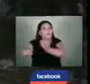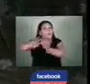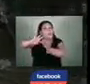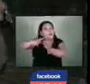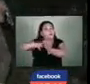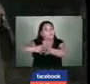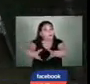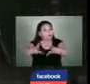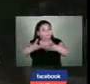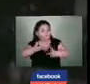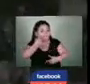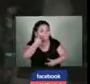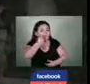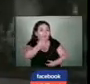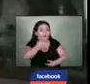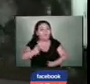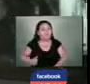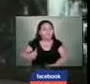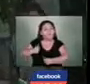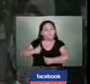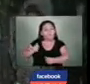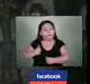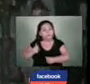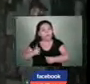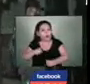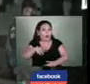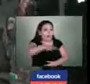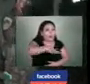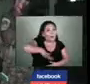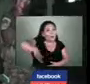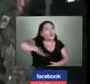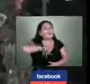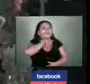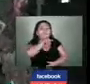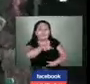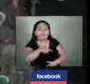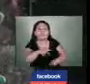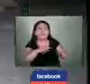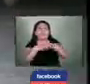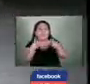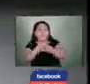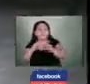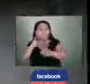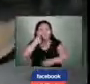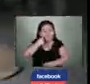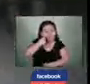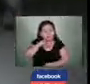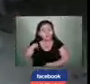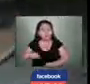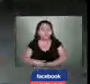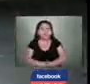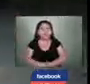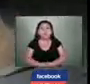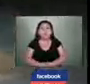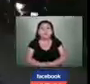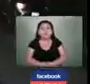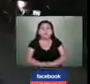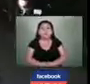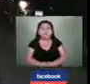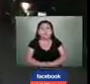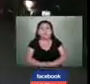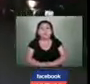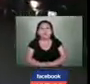la permanencia en el territorio, incursionando en las zonas donde hay presencia de grupos delincuenciales.